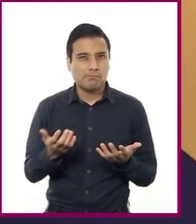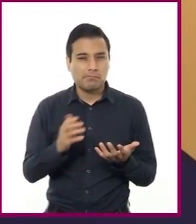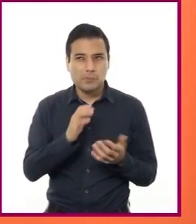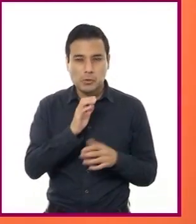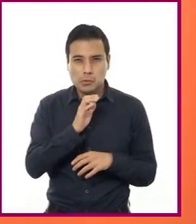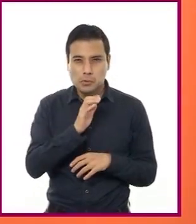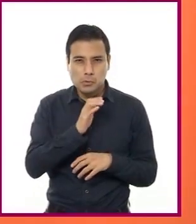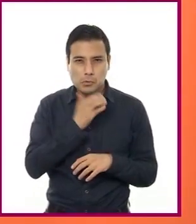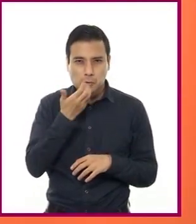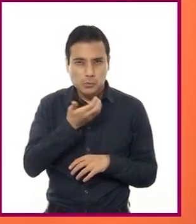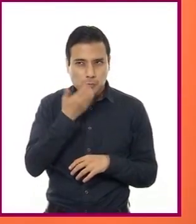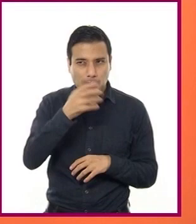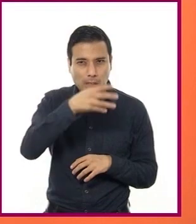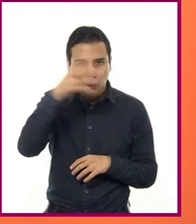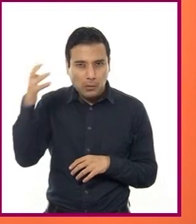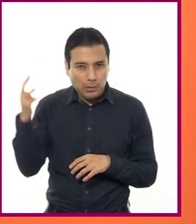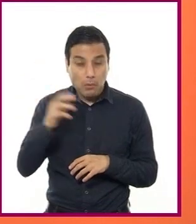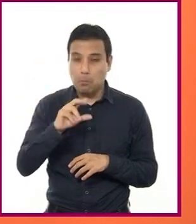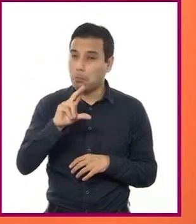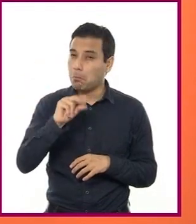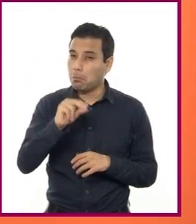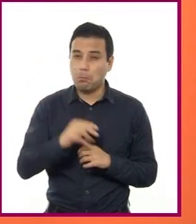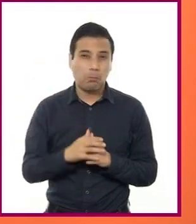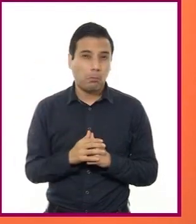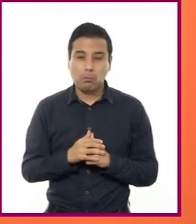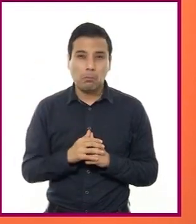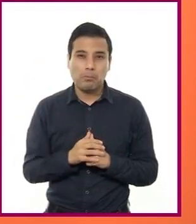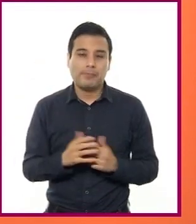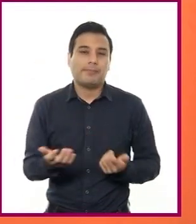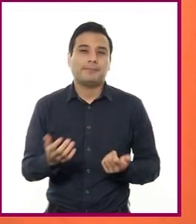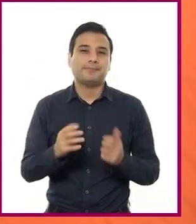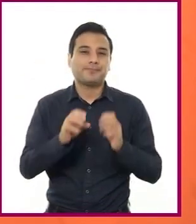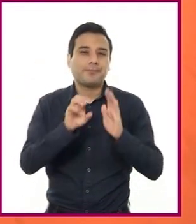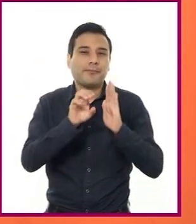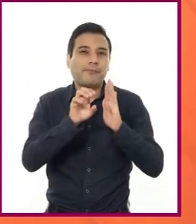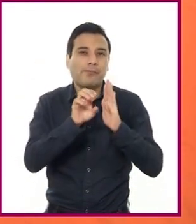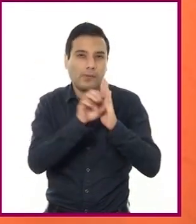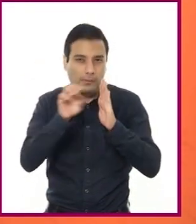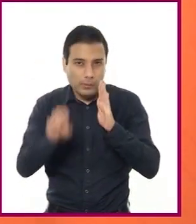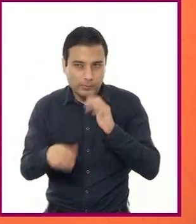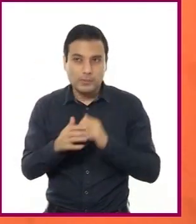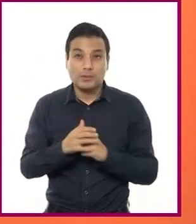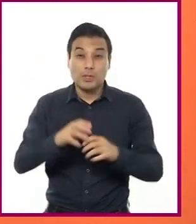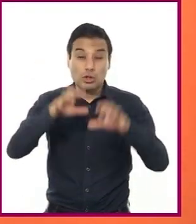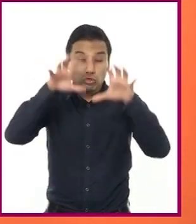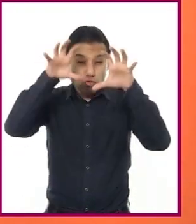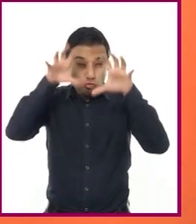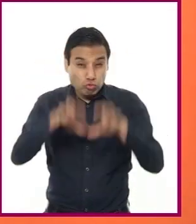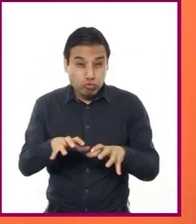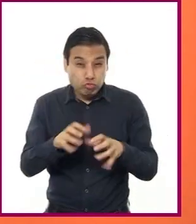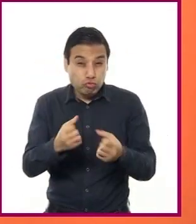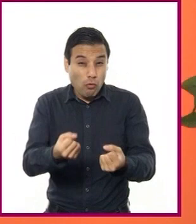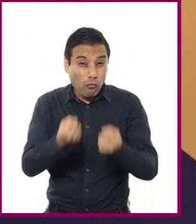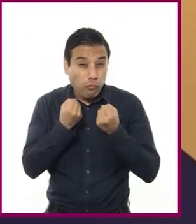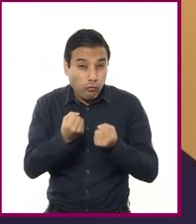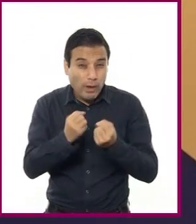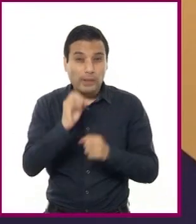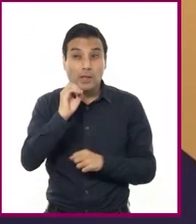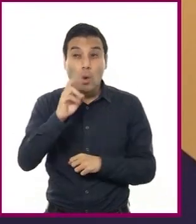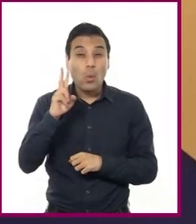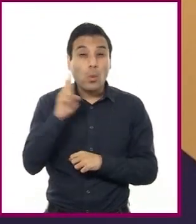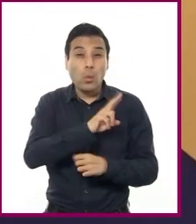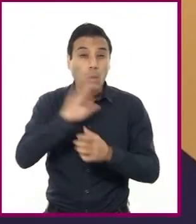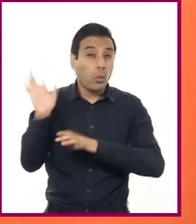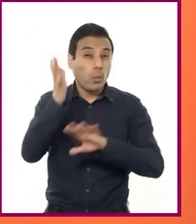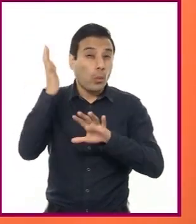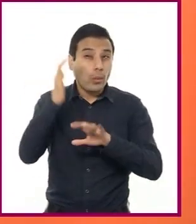iris. En primer lugar, no veremos el arco iris si está ocurriendo una tormenta o si hay mucho viento. Para